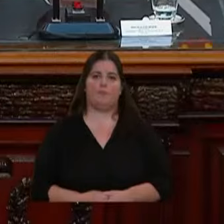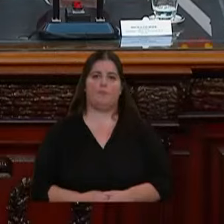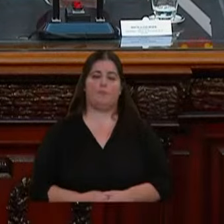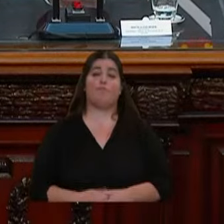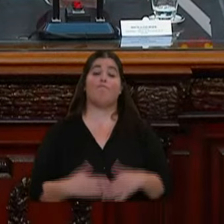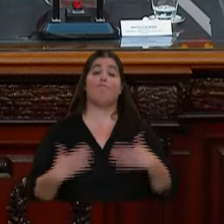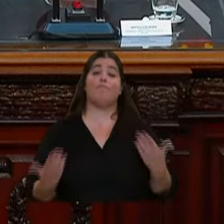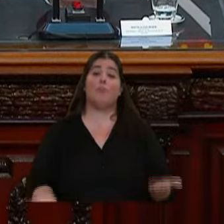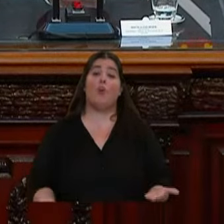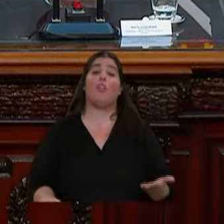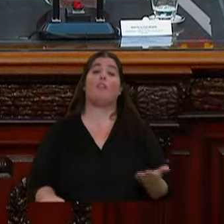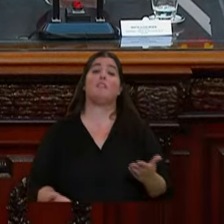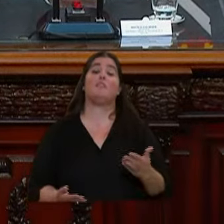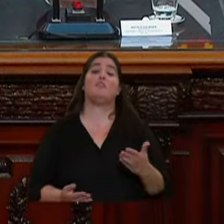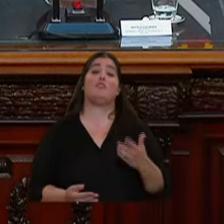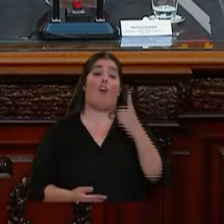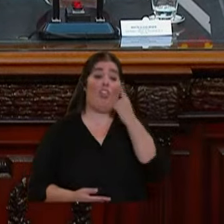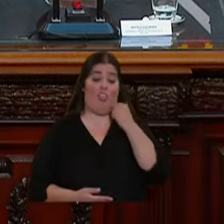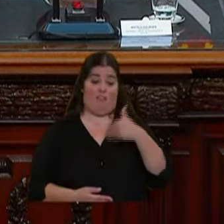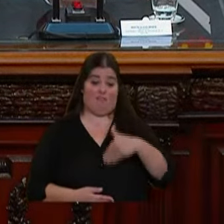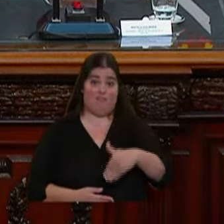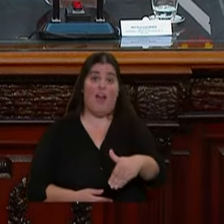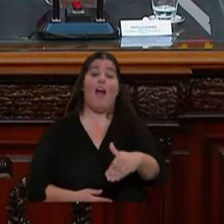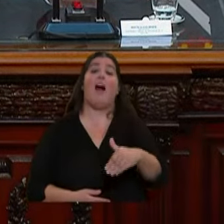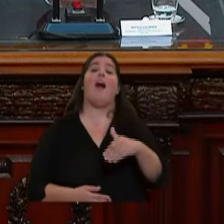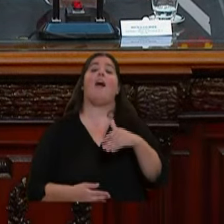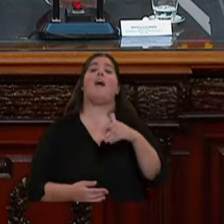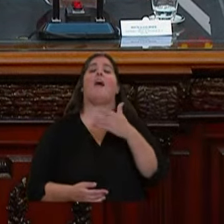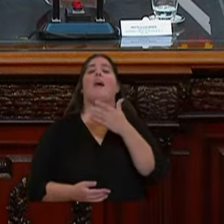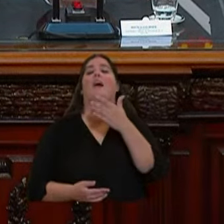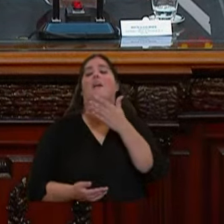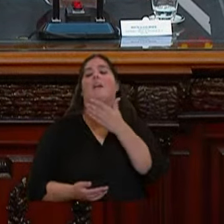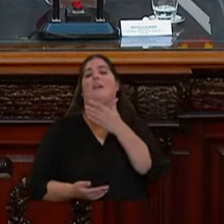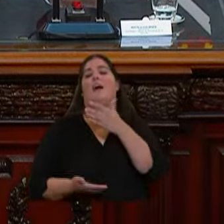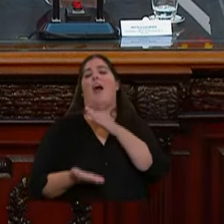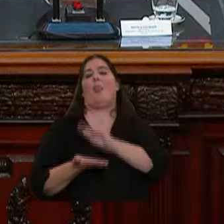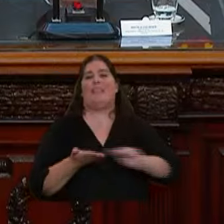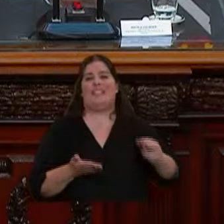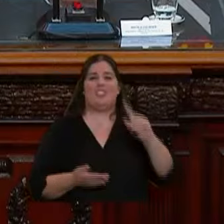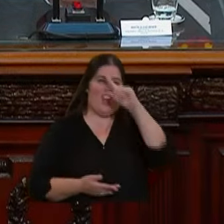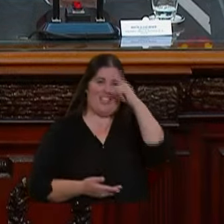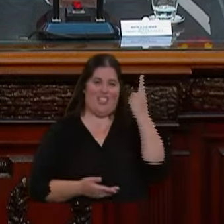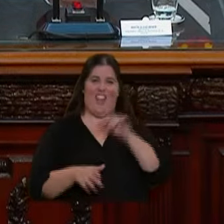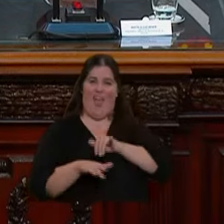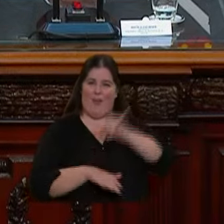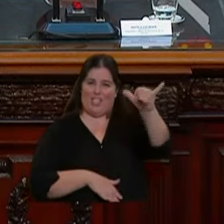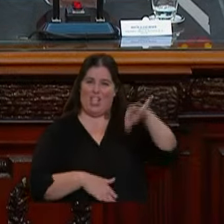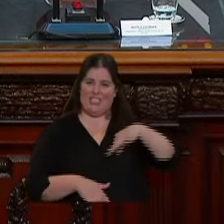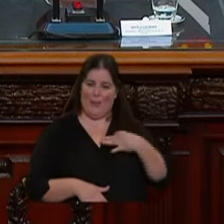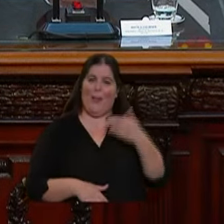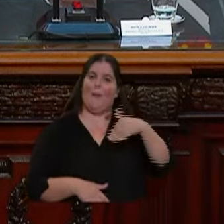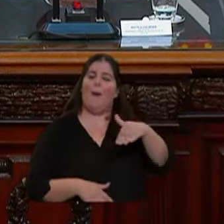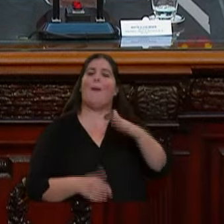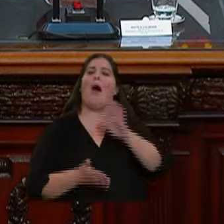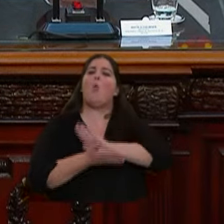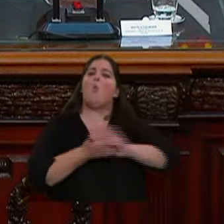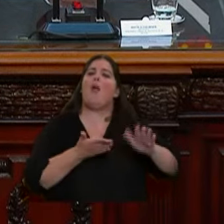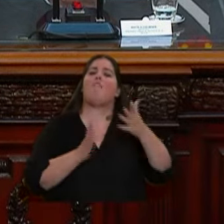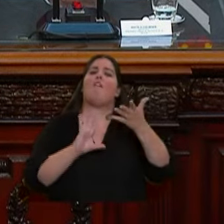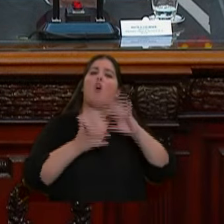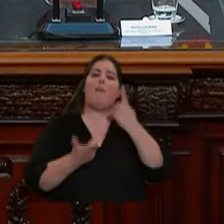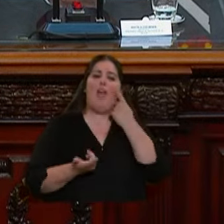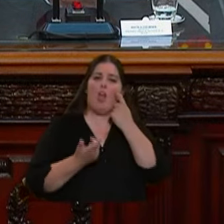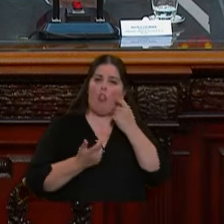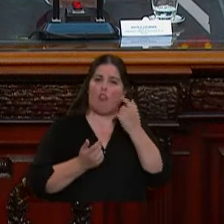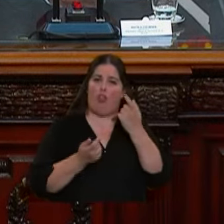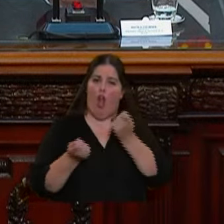Por eso, en los próximos días, la Administración Nacional de Aviación Civil establecerá un nuevo criterio regulatorio para